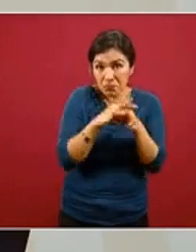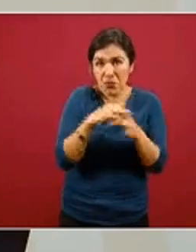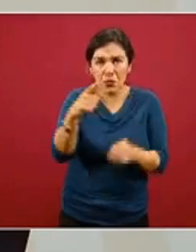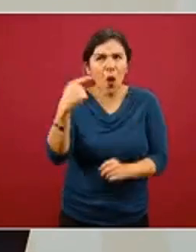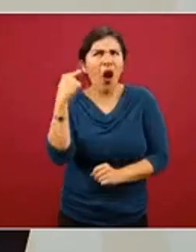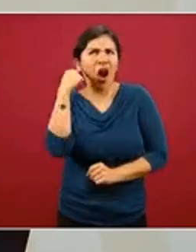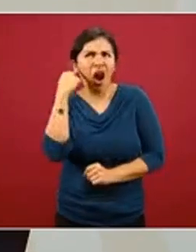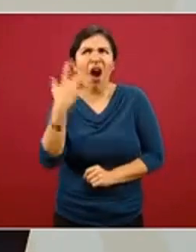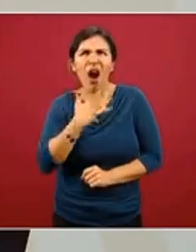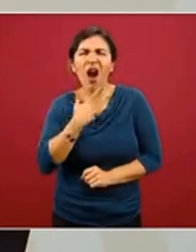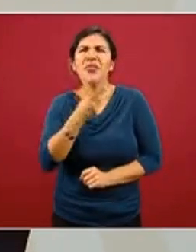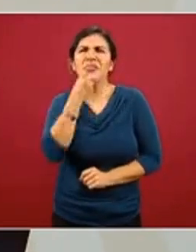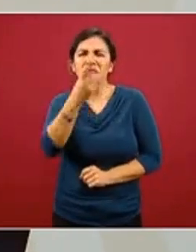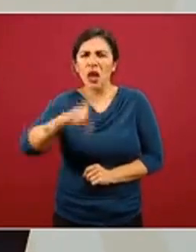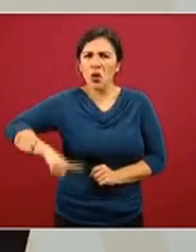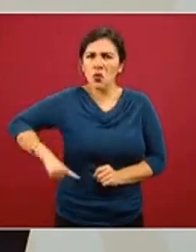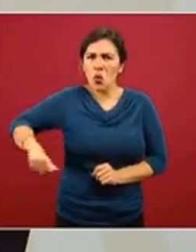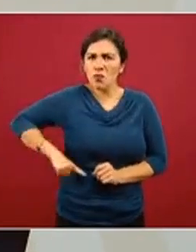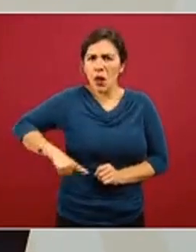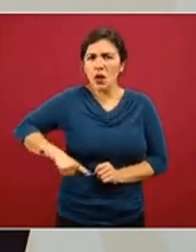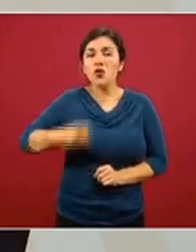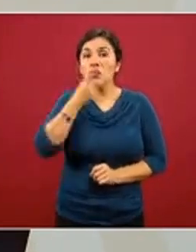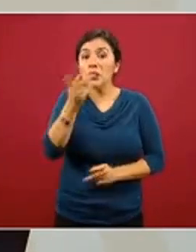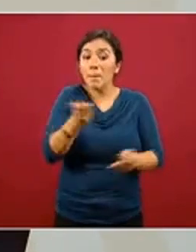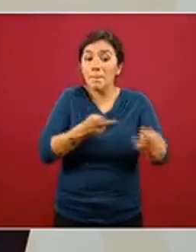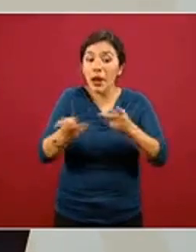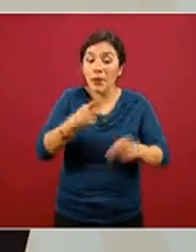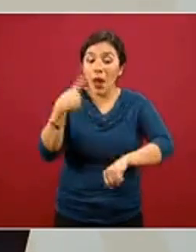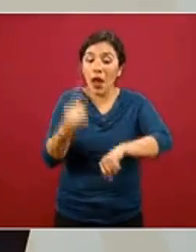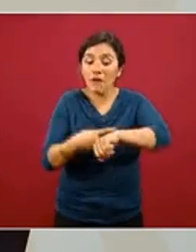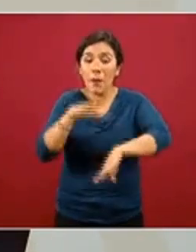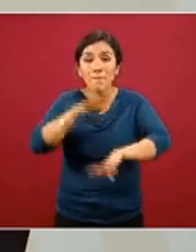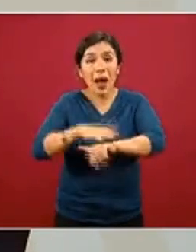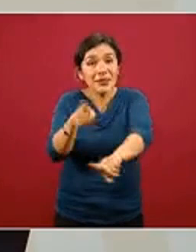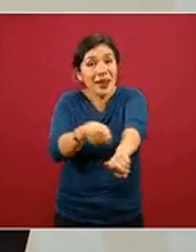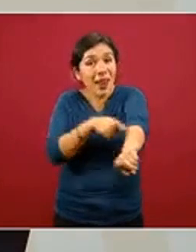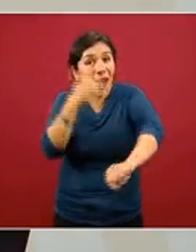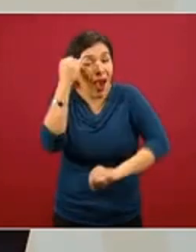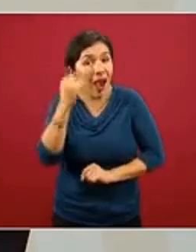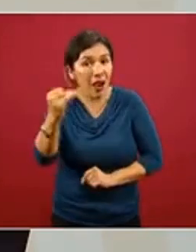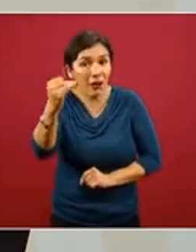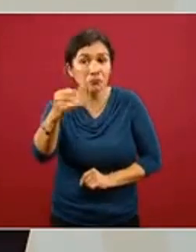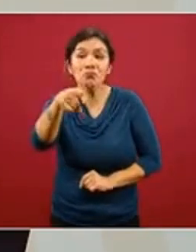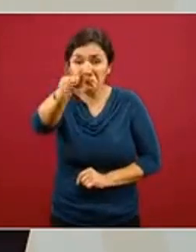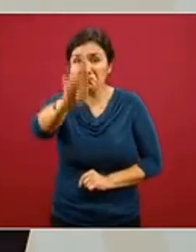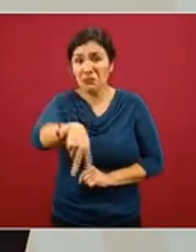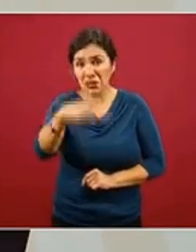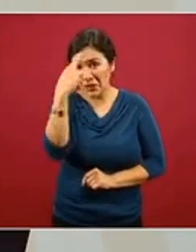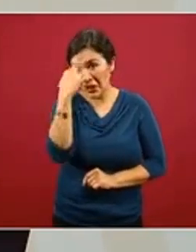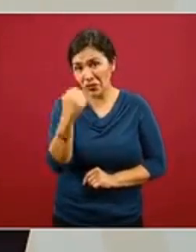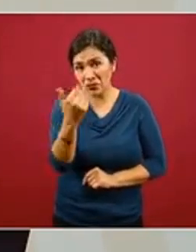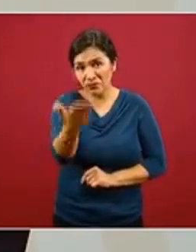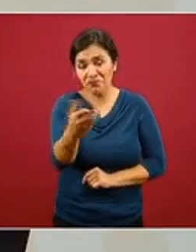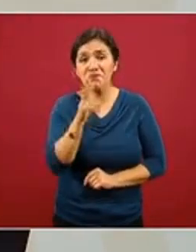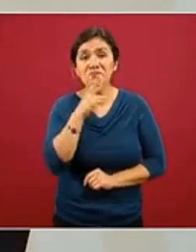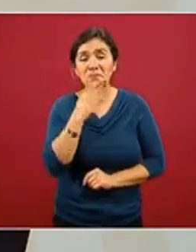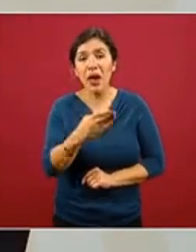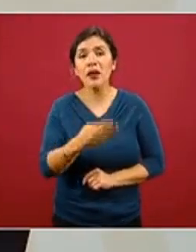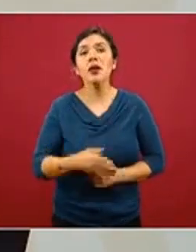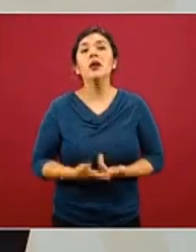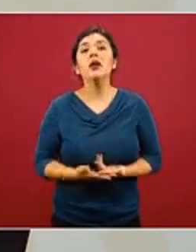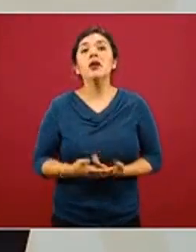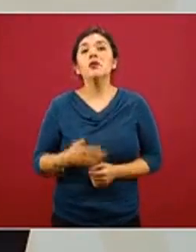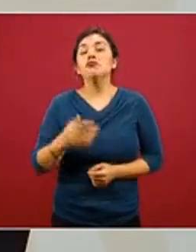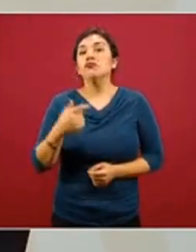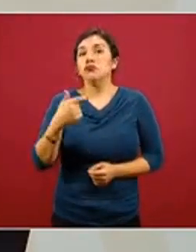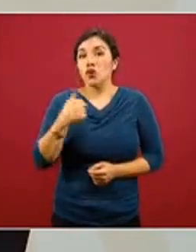había escuchado que el gobierno de México le decía preparémonos para una epidemia larga, está en lo correcto, escuchó lo correcto.